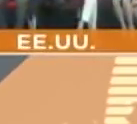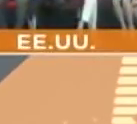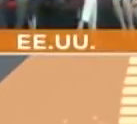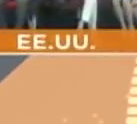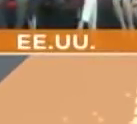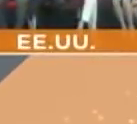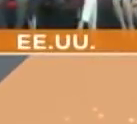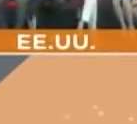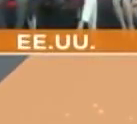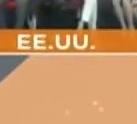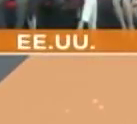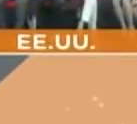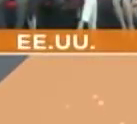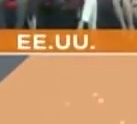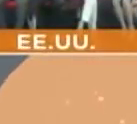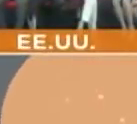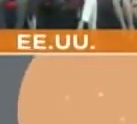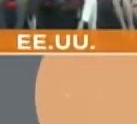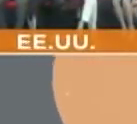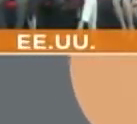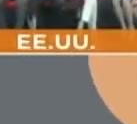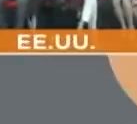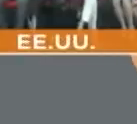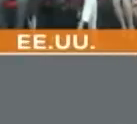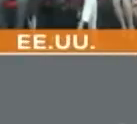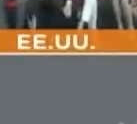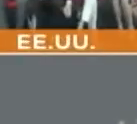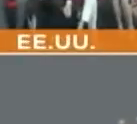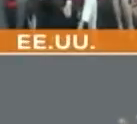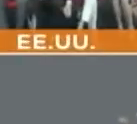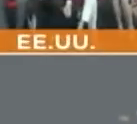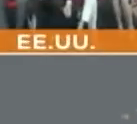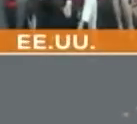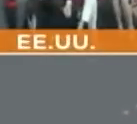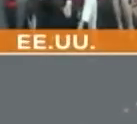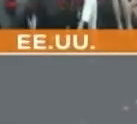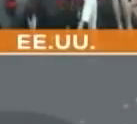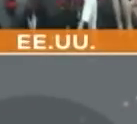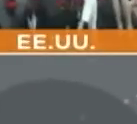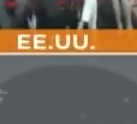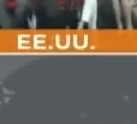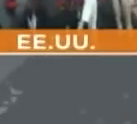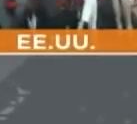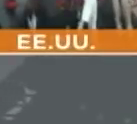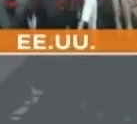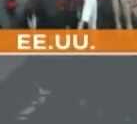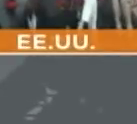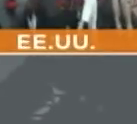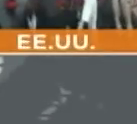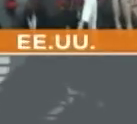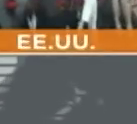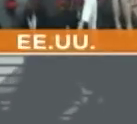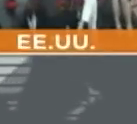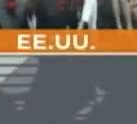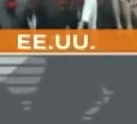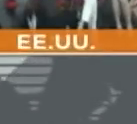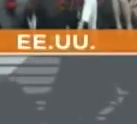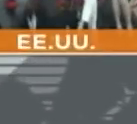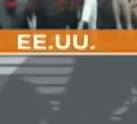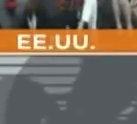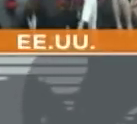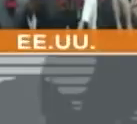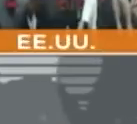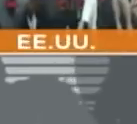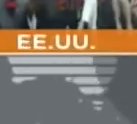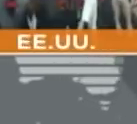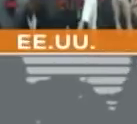para Rusia, pues. Moscú. De Caracas a Moscú. Allá en la embajada de la República Bolivariana de Venezuela está nuestro embajador